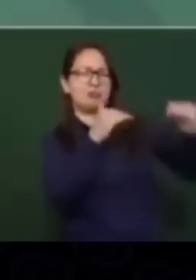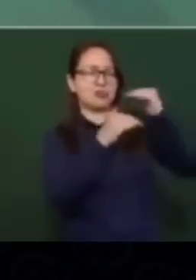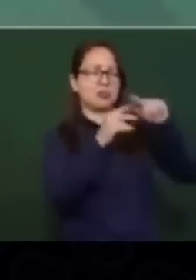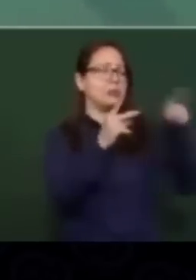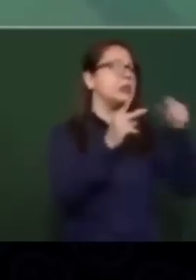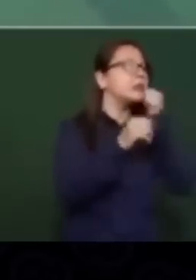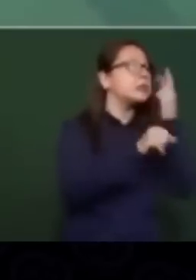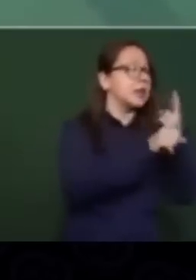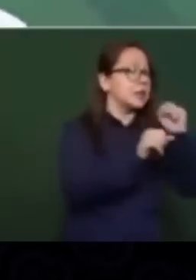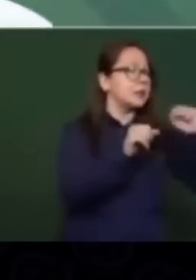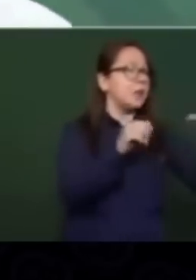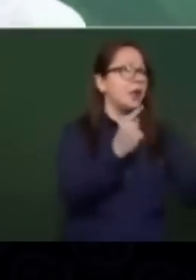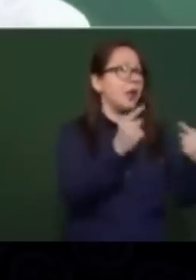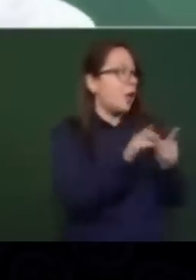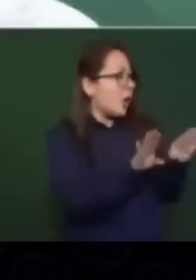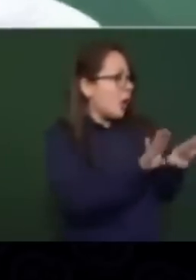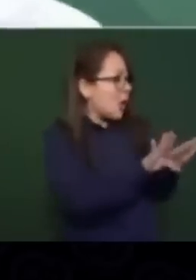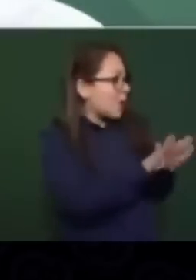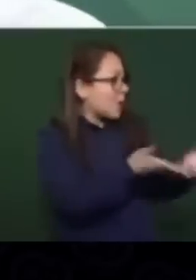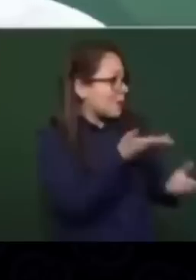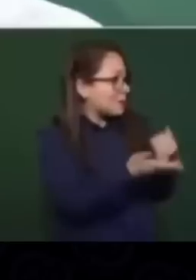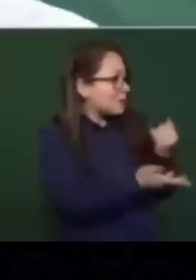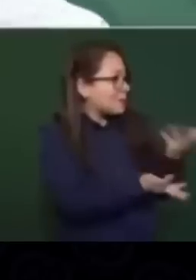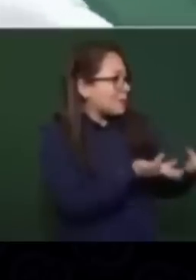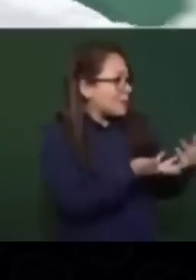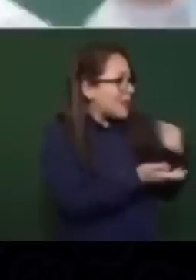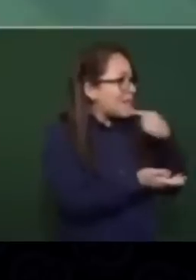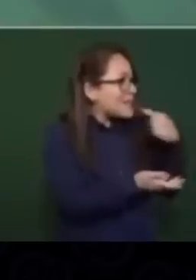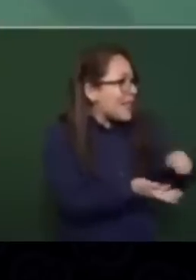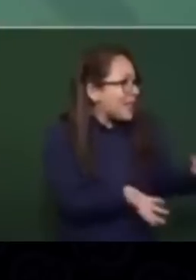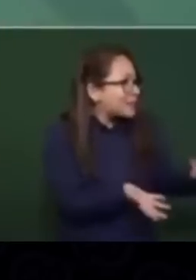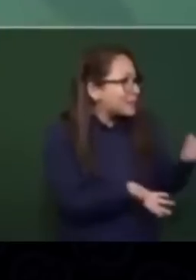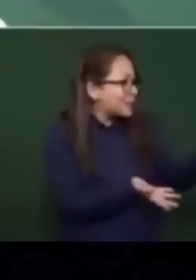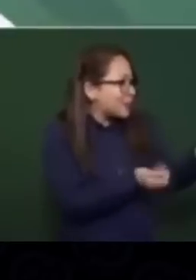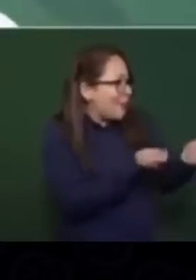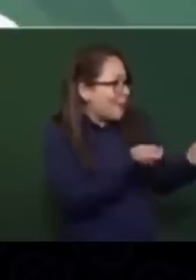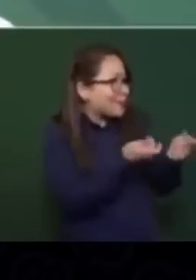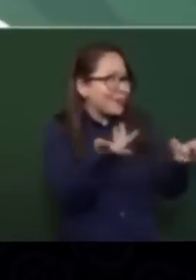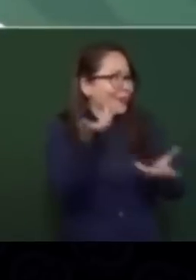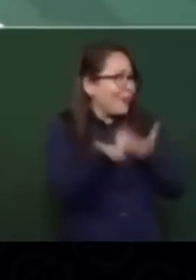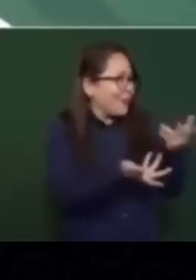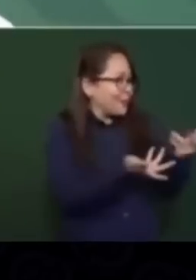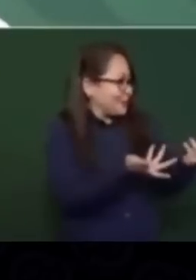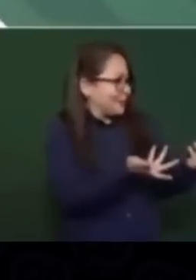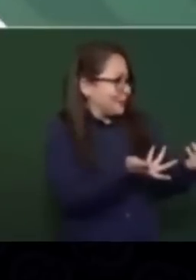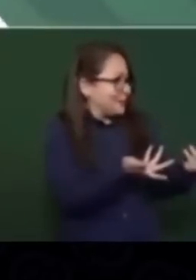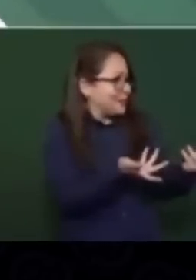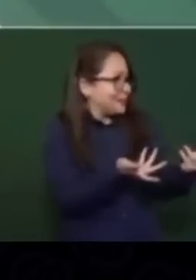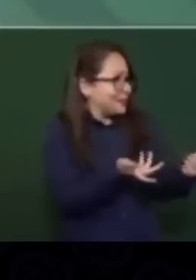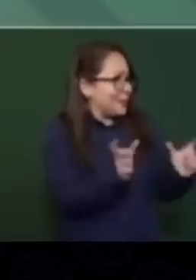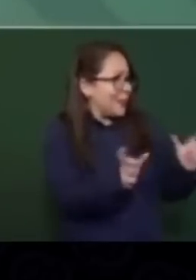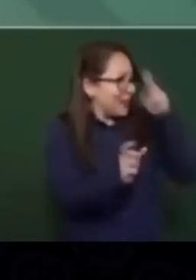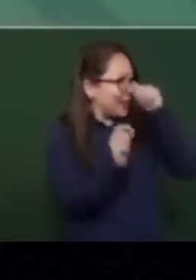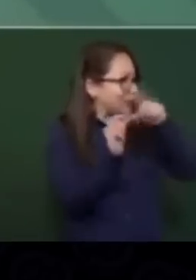pero ¿cómo te quejas si tú vas a manejar la Guardia